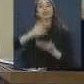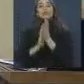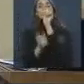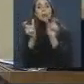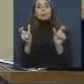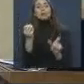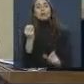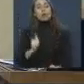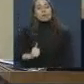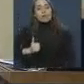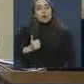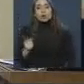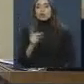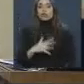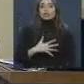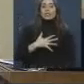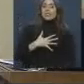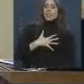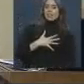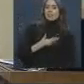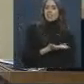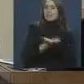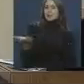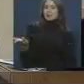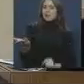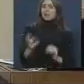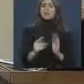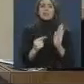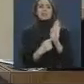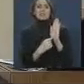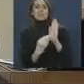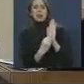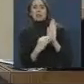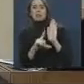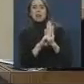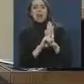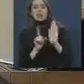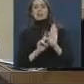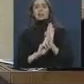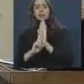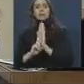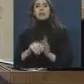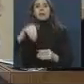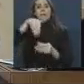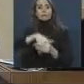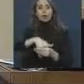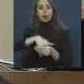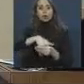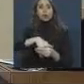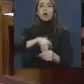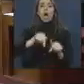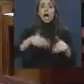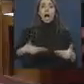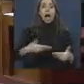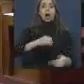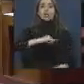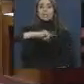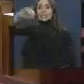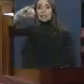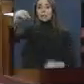buena voluntad que no se sienten interpretadas por esta ley, voto en contra, ahora y siempre.